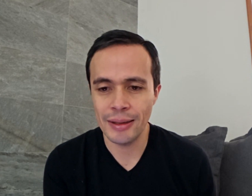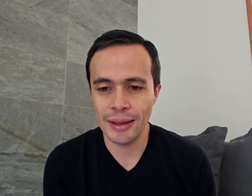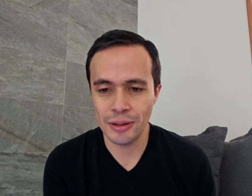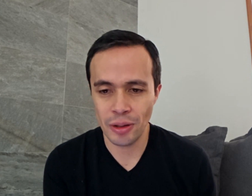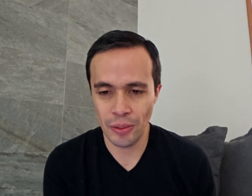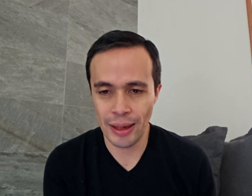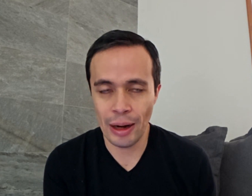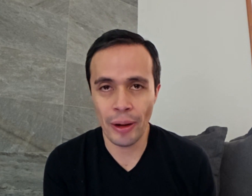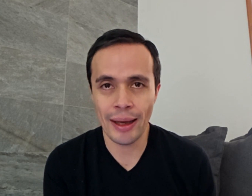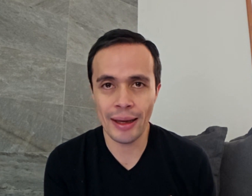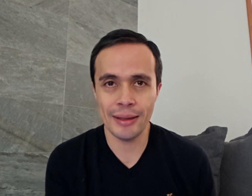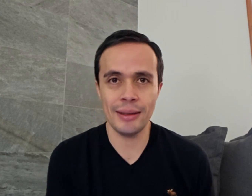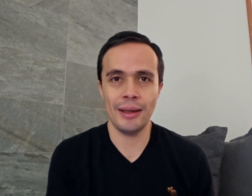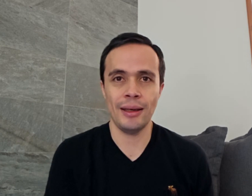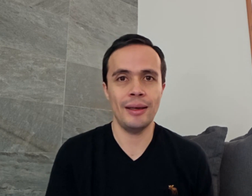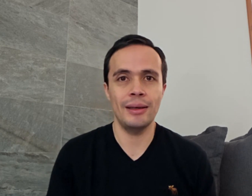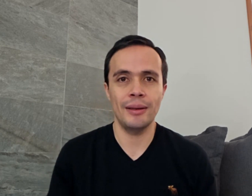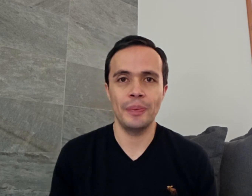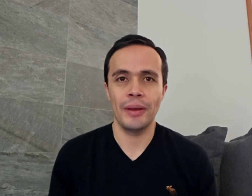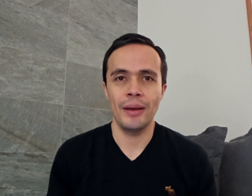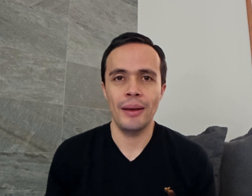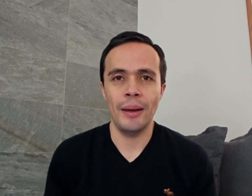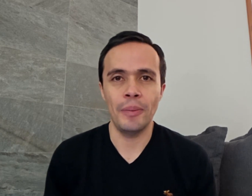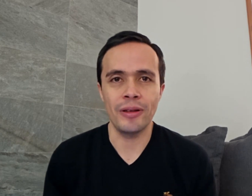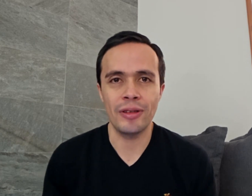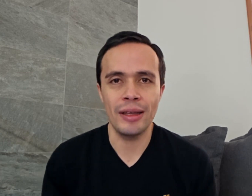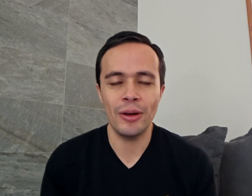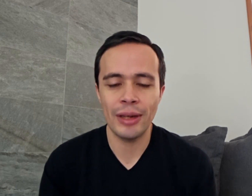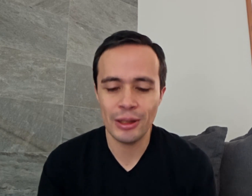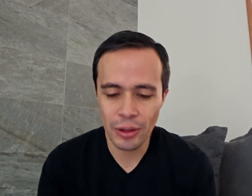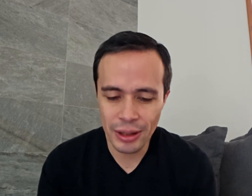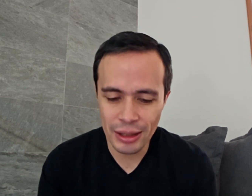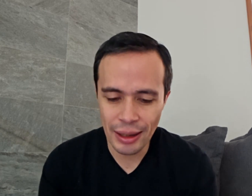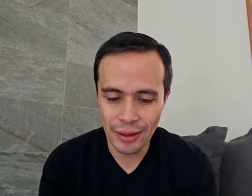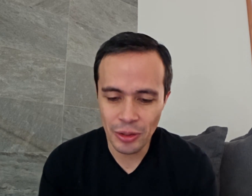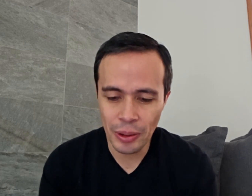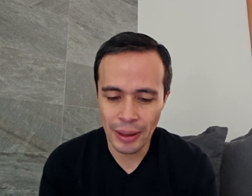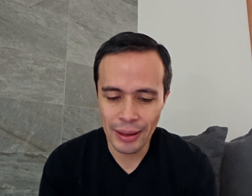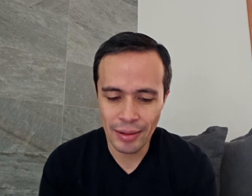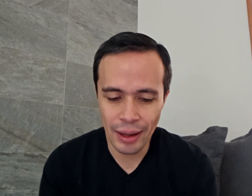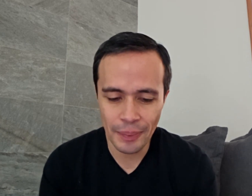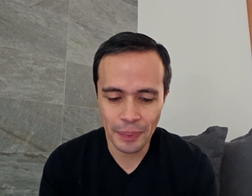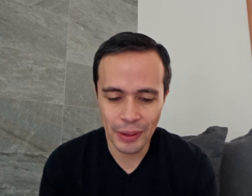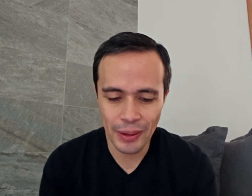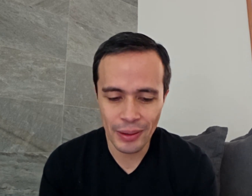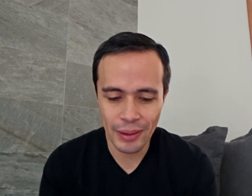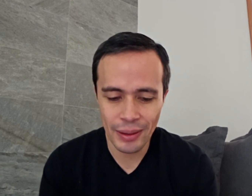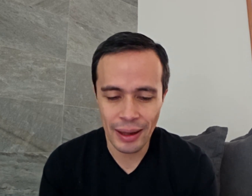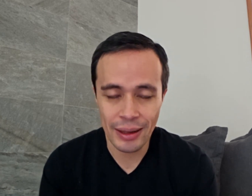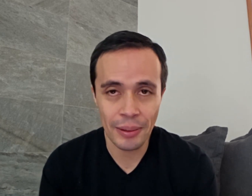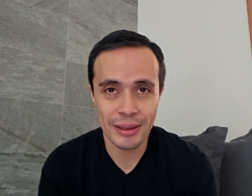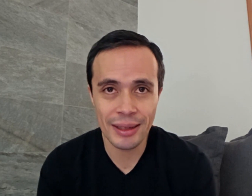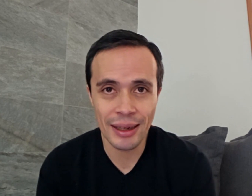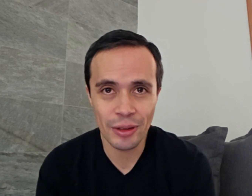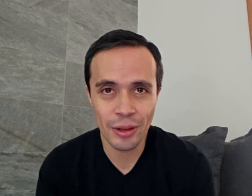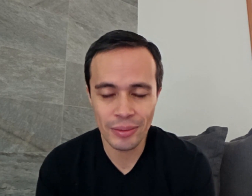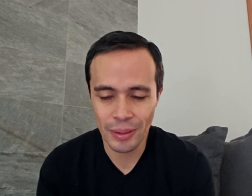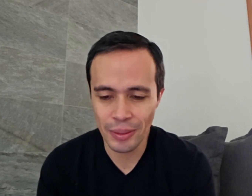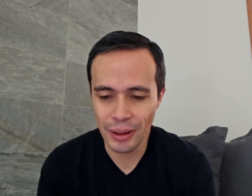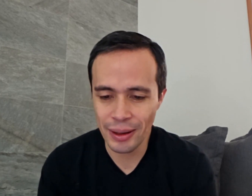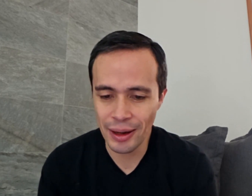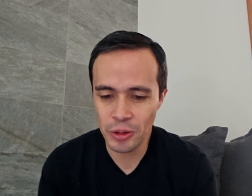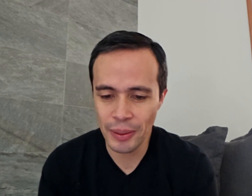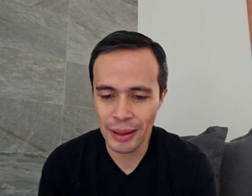seguramente sobre la OEA y pues entre otras cosas, Carlos Puebla dice a través de esta